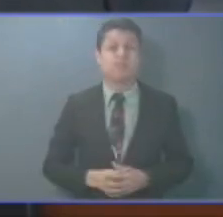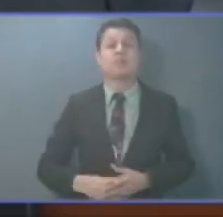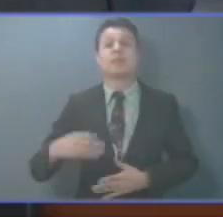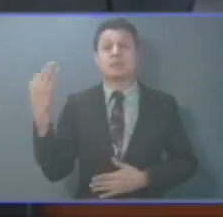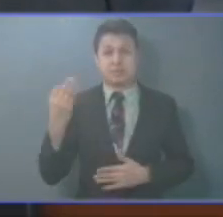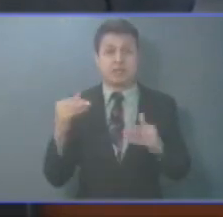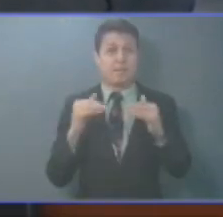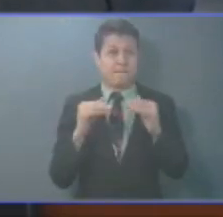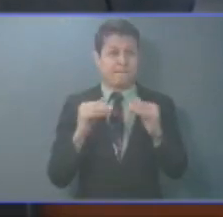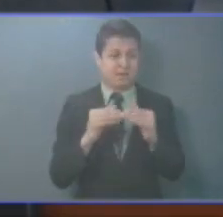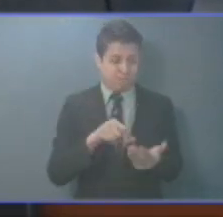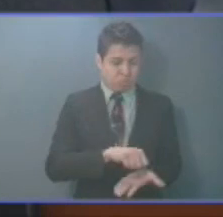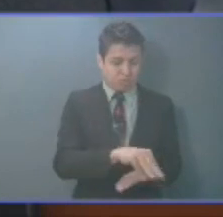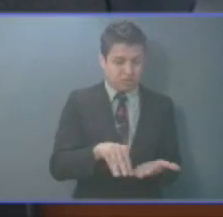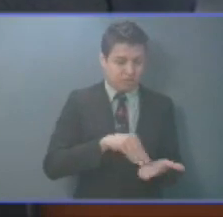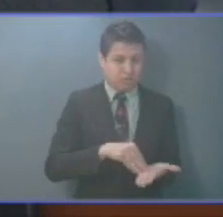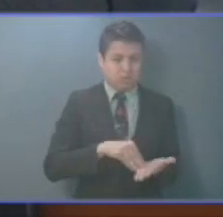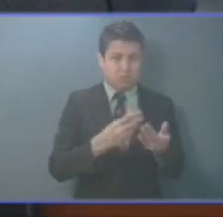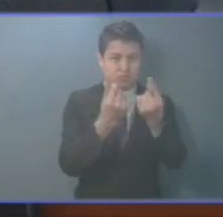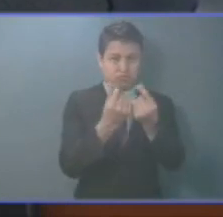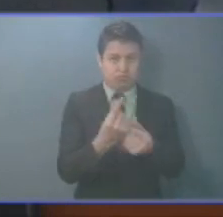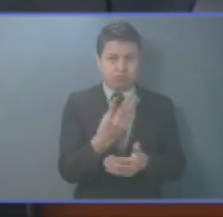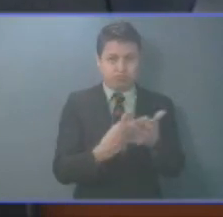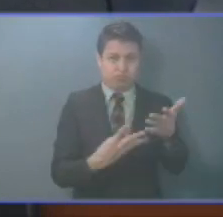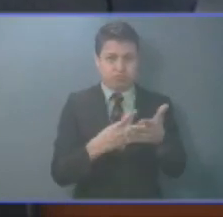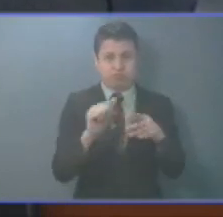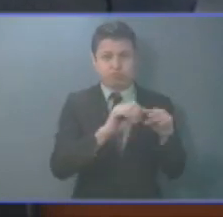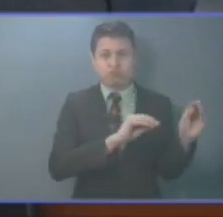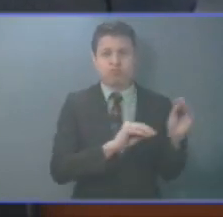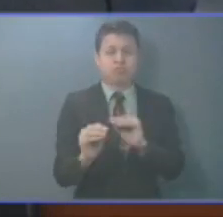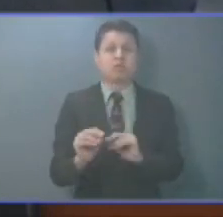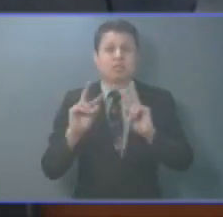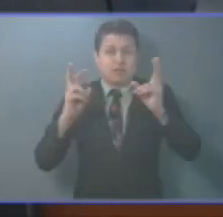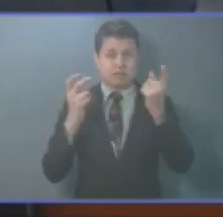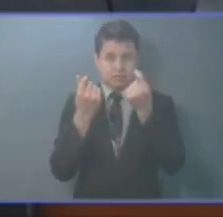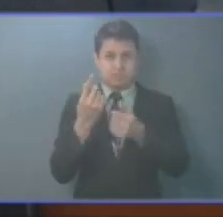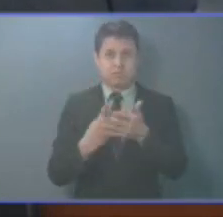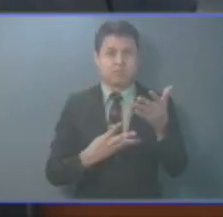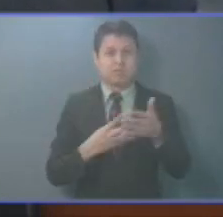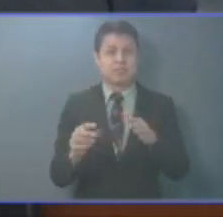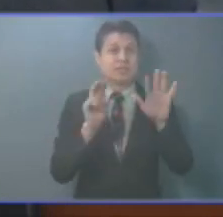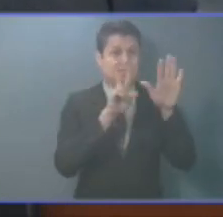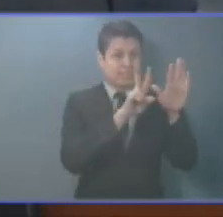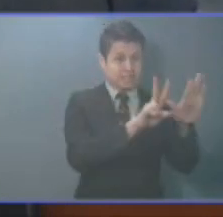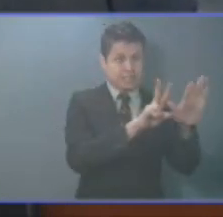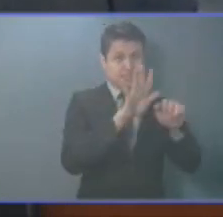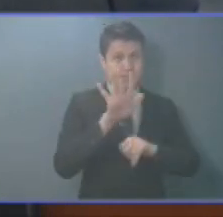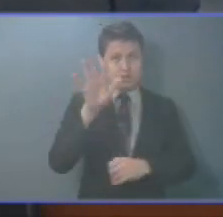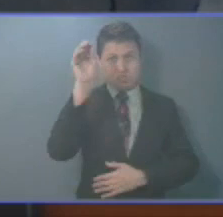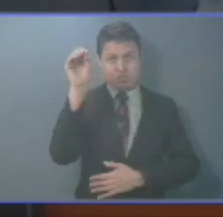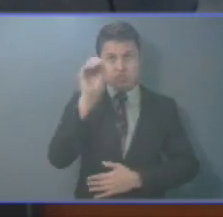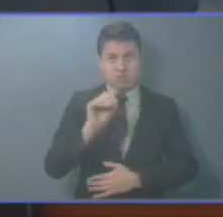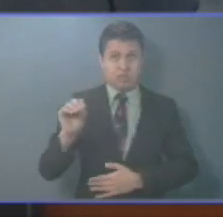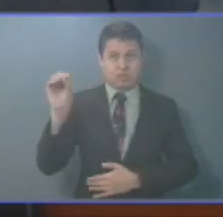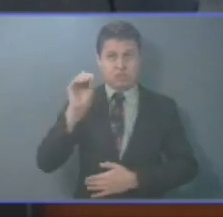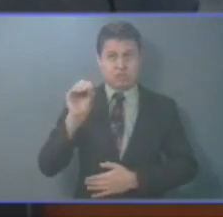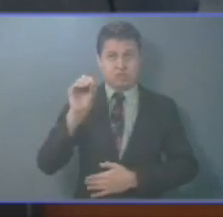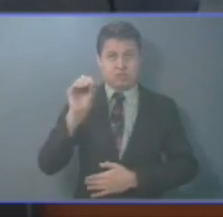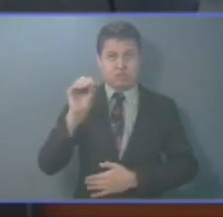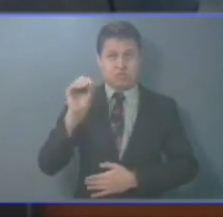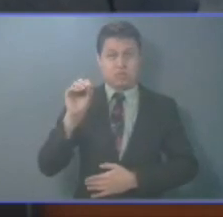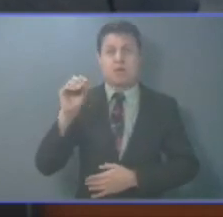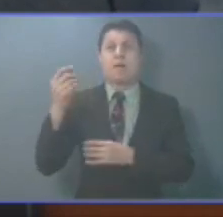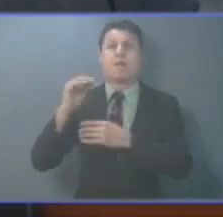deberán invertir una cantidad específica proveniente del 75% para la inversión de la asignación